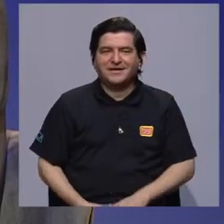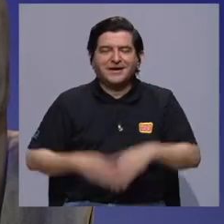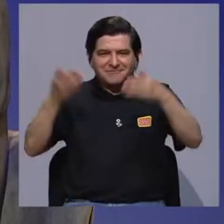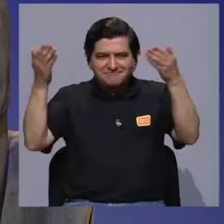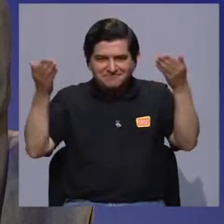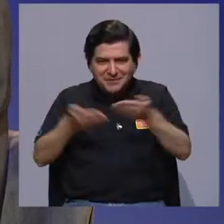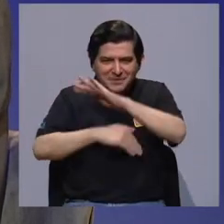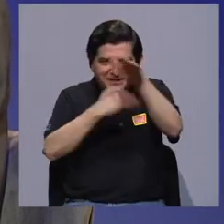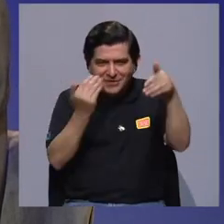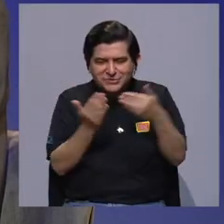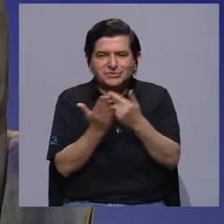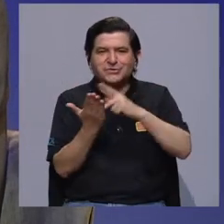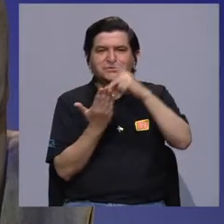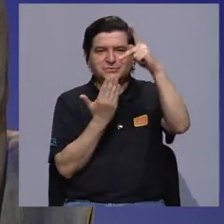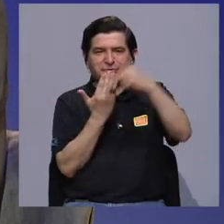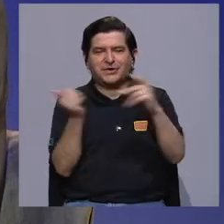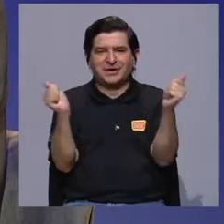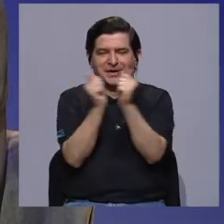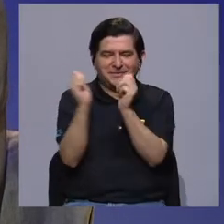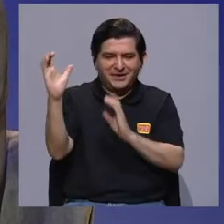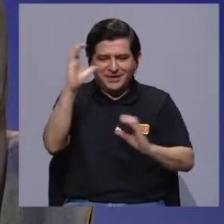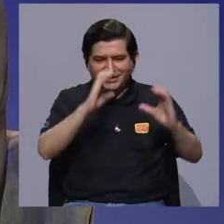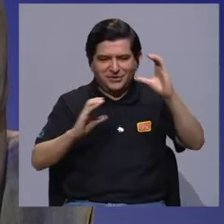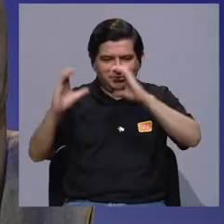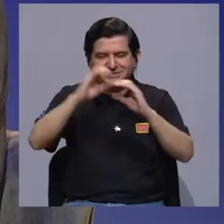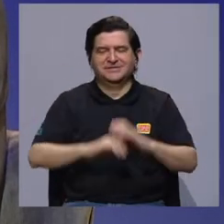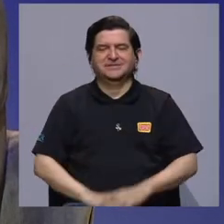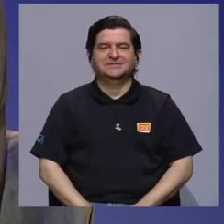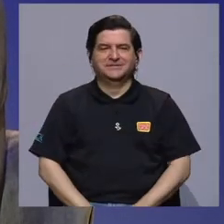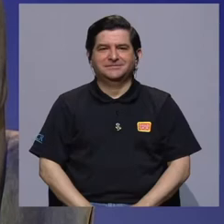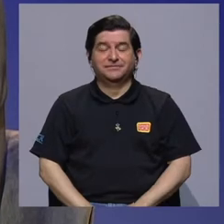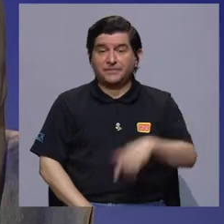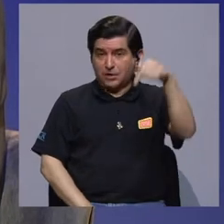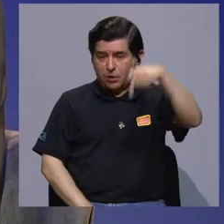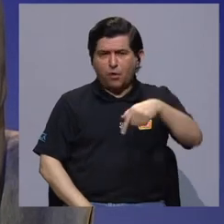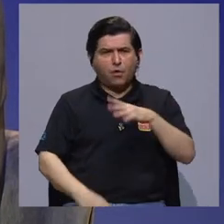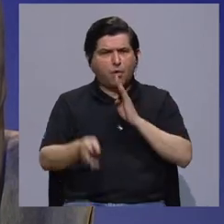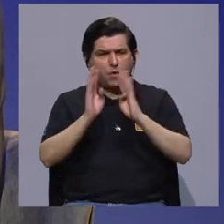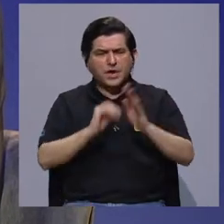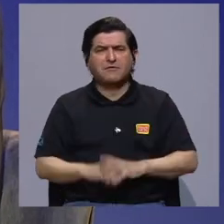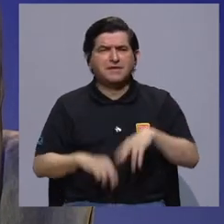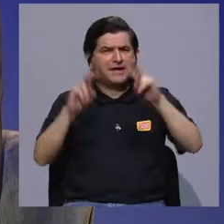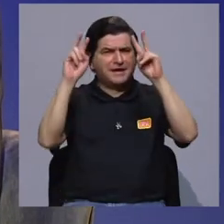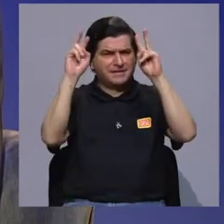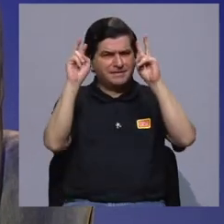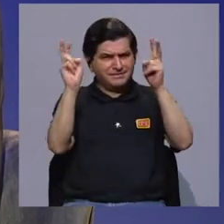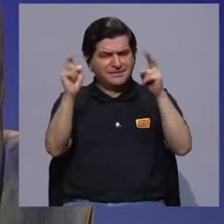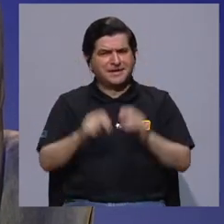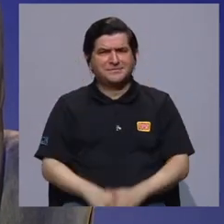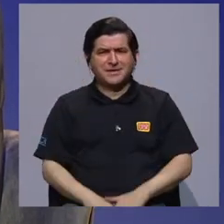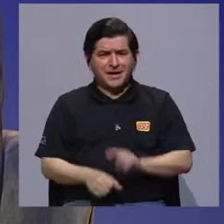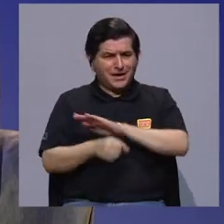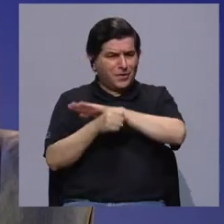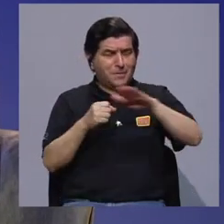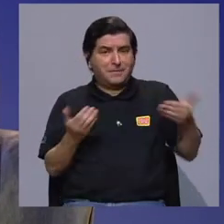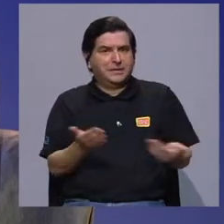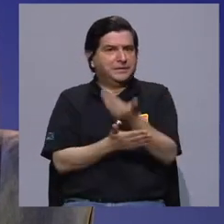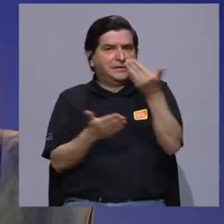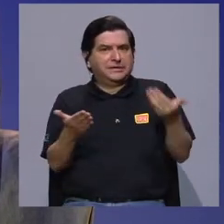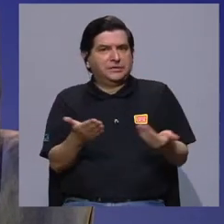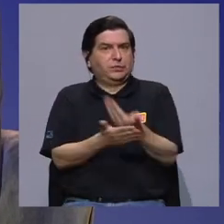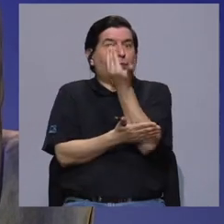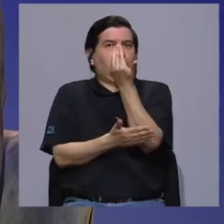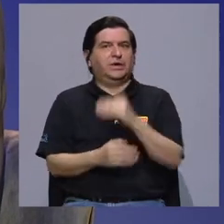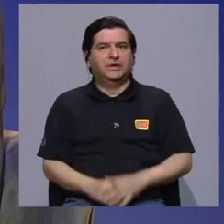tal? Bienvenidas y bienvenidos a Conciencia. Hoy vamos a hablar de un tema totalmente